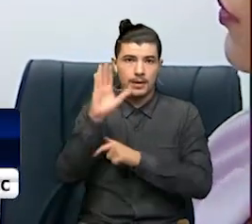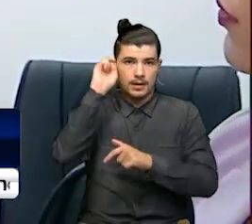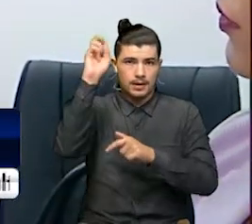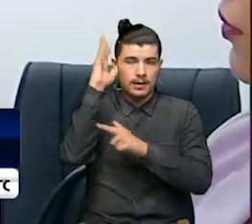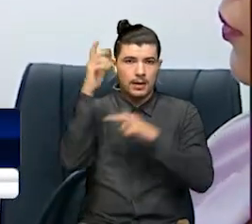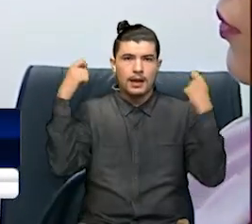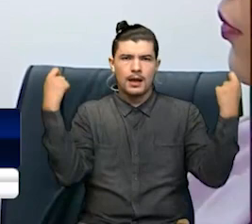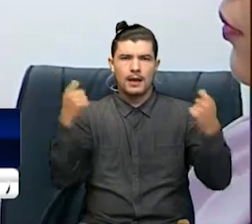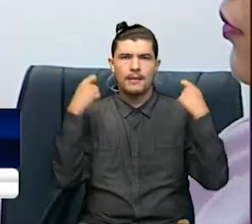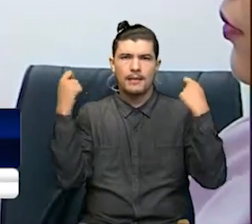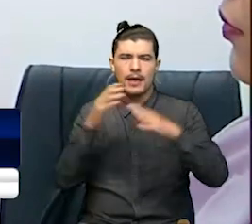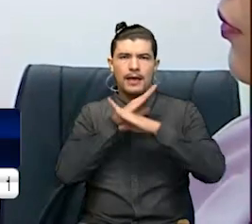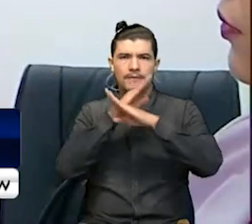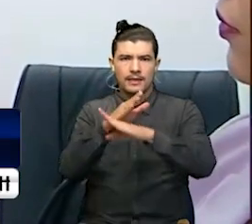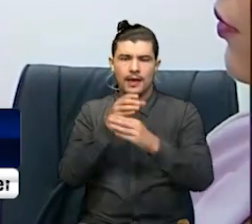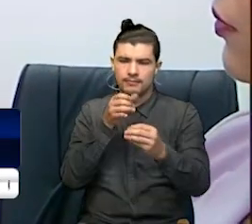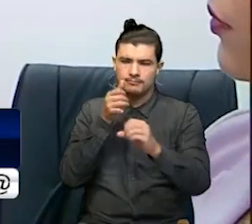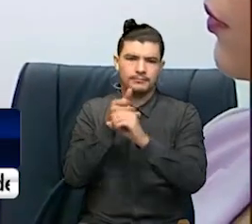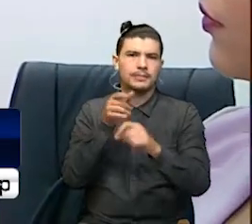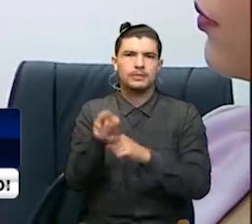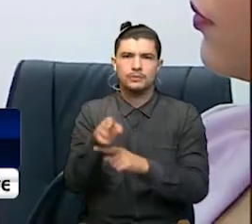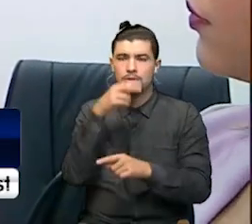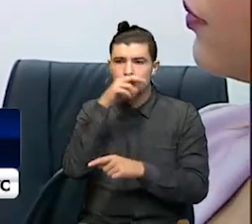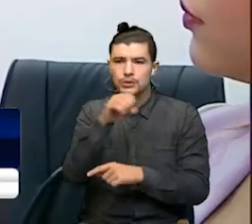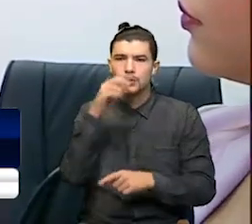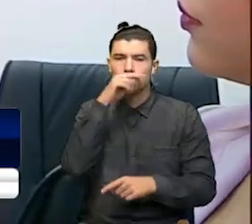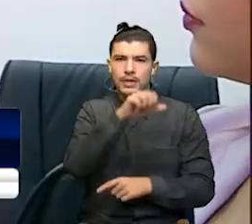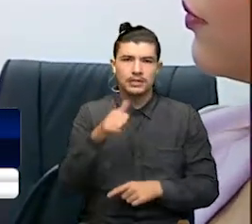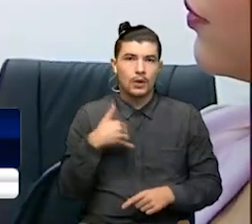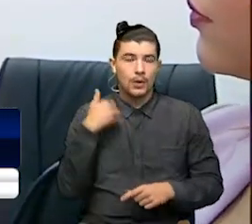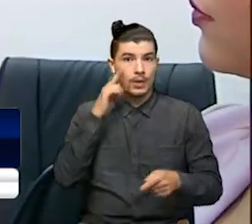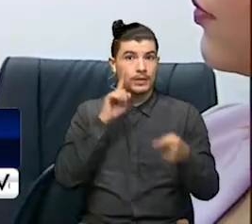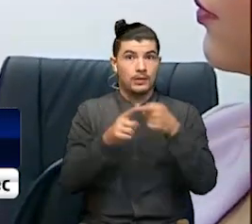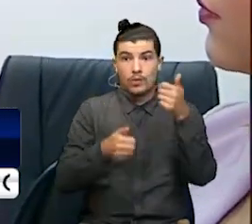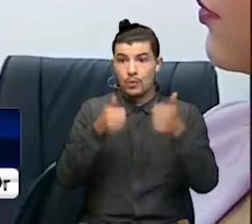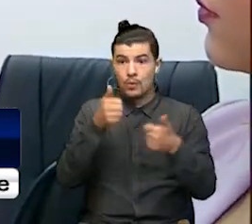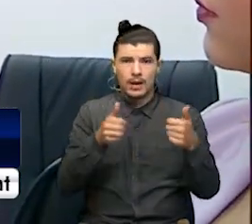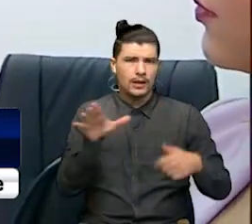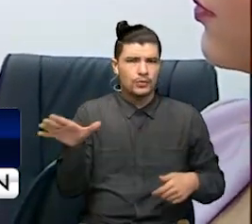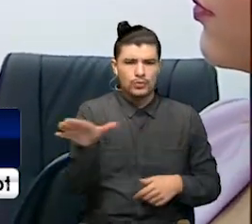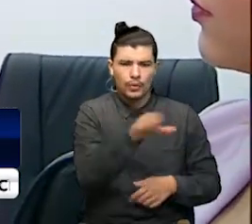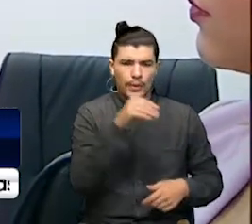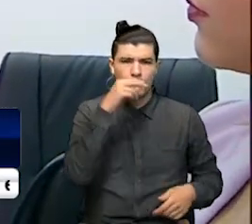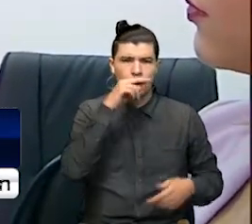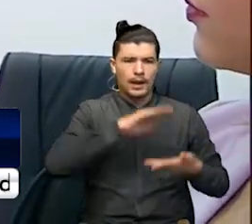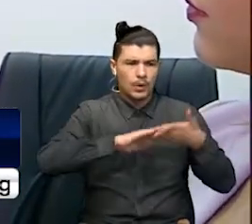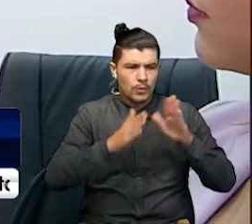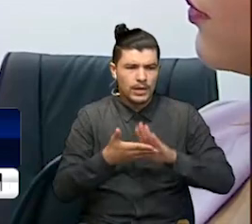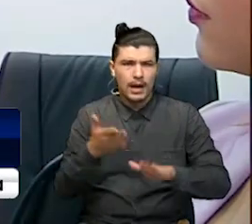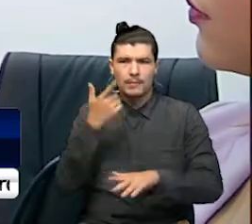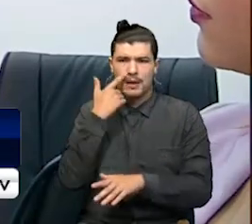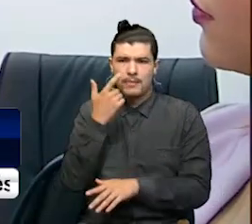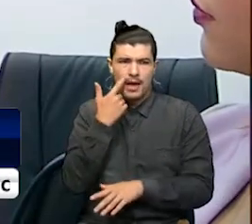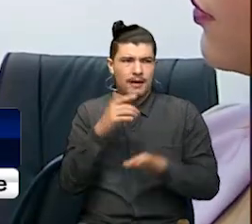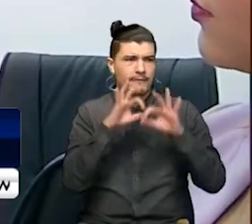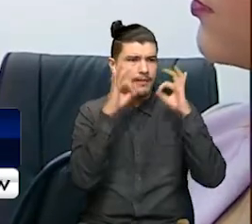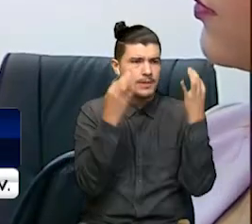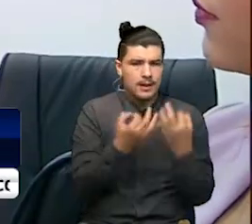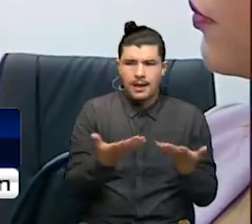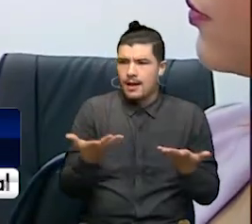abuso sexual de niños niñas y adolescentes con el objeto de que la comunidad en general los padres de familia profesores